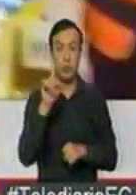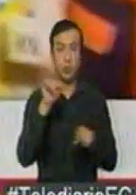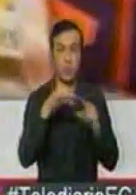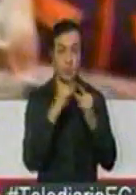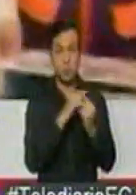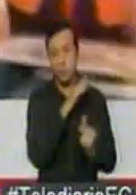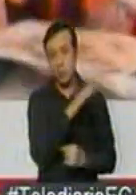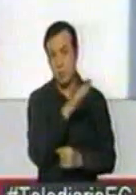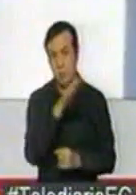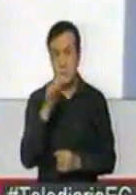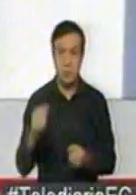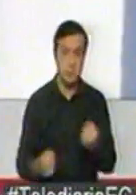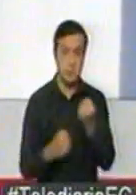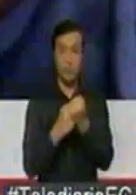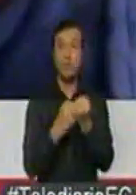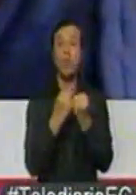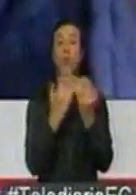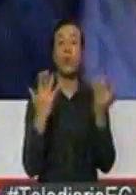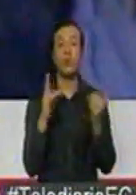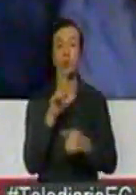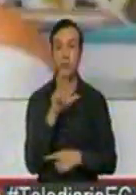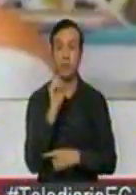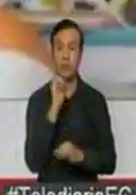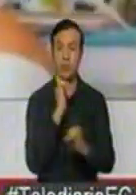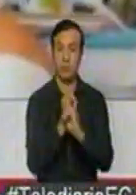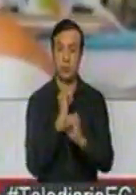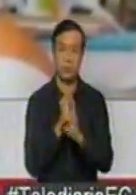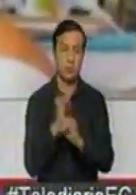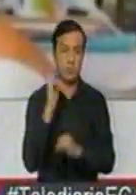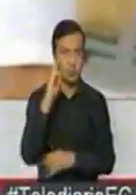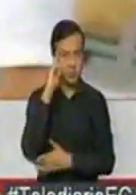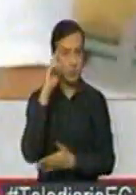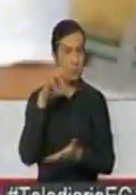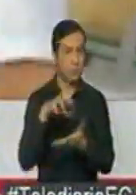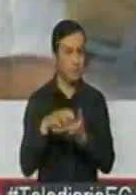brigadas, con apoyo de más de 30 instituciones del Estado,